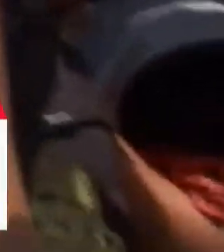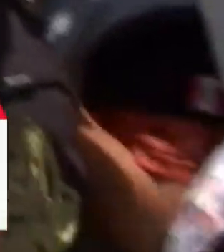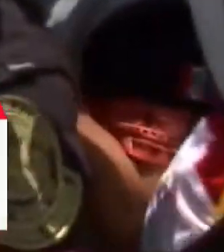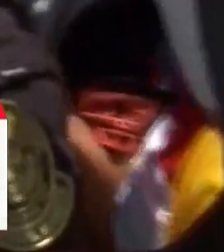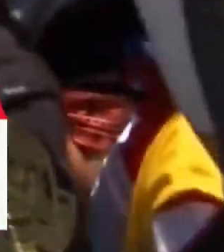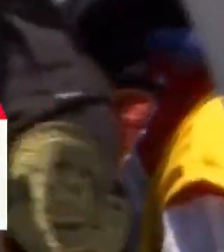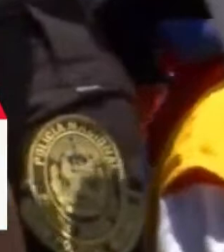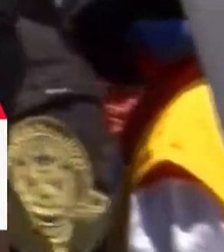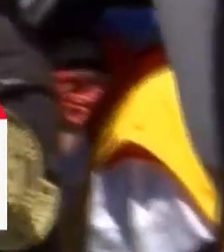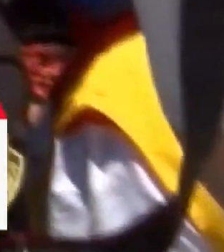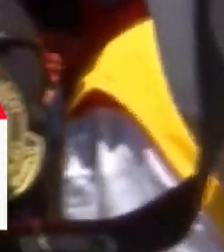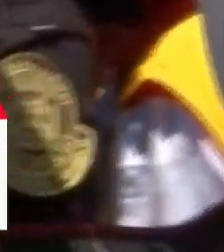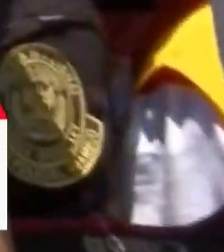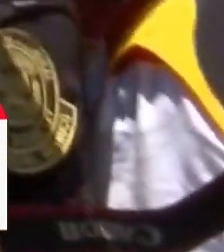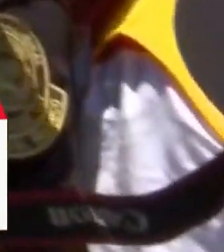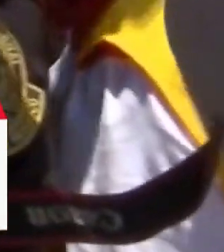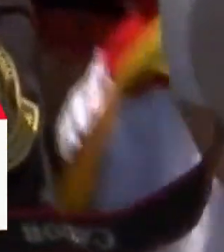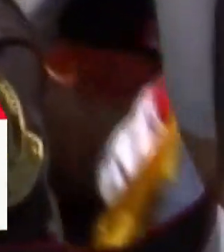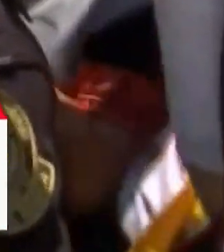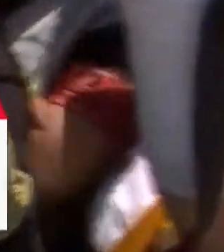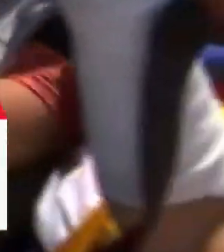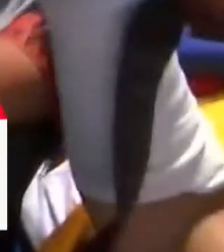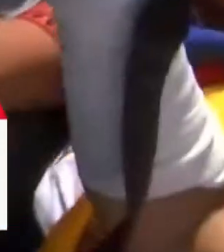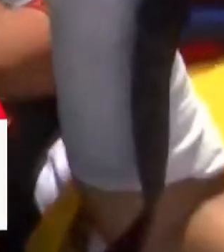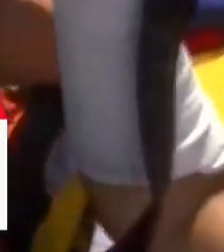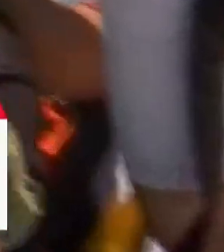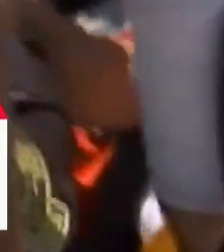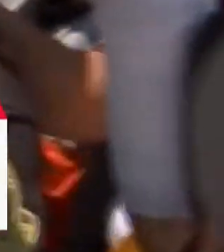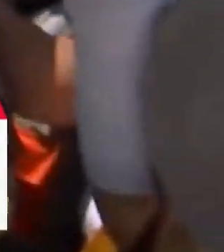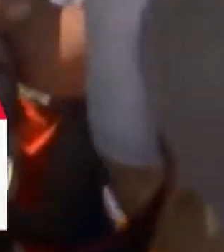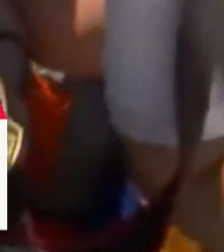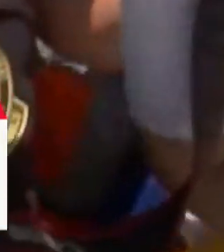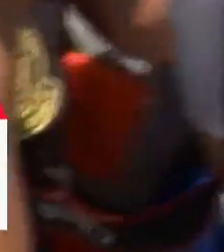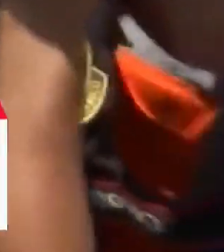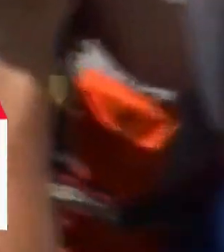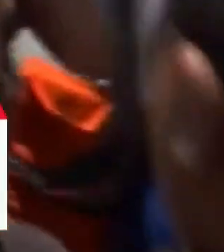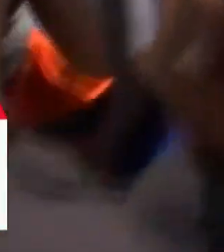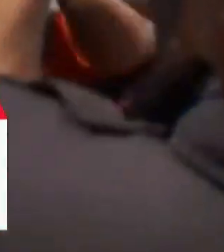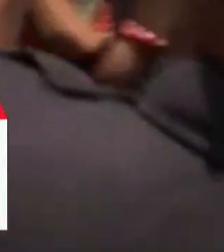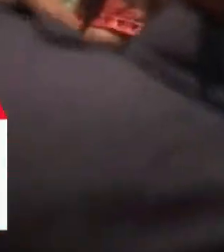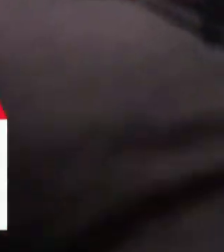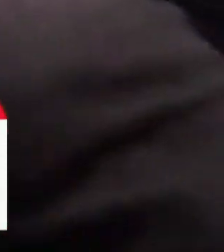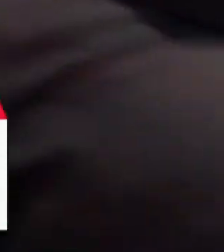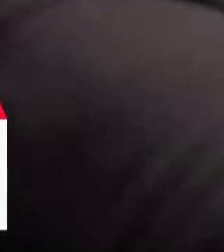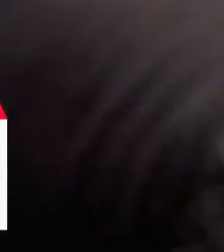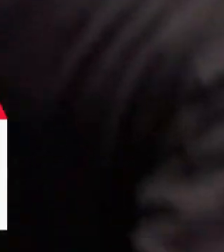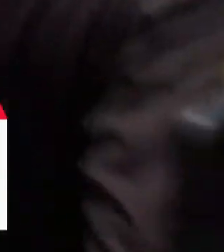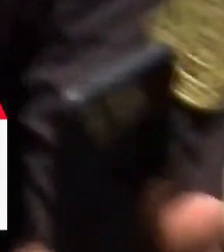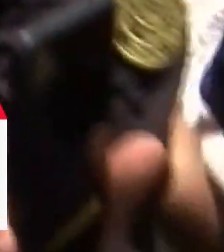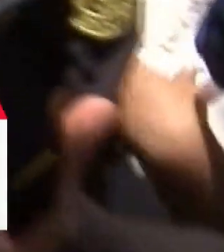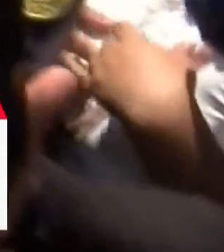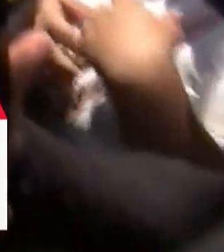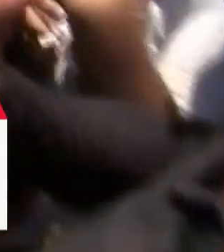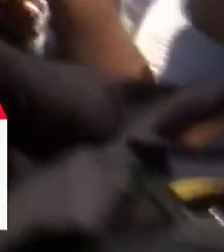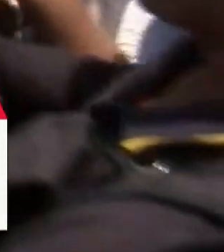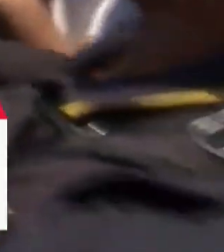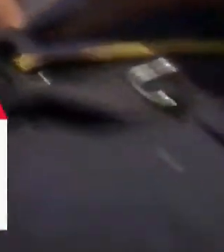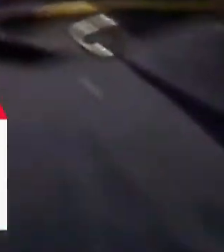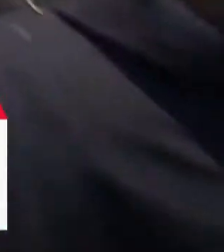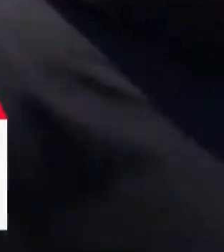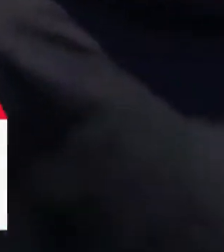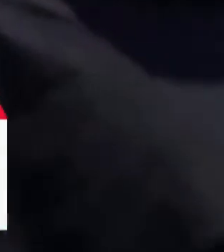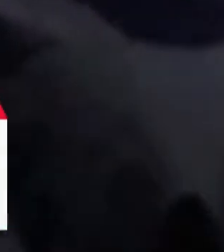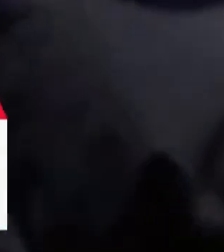se hace el desplazamiento en la pista del puente El Salvador hay en imágenes podemos observar